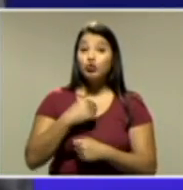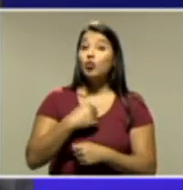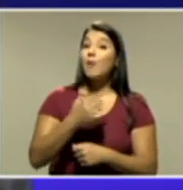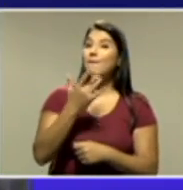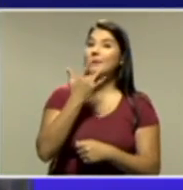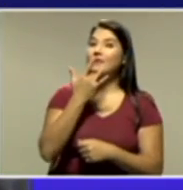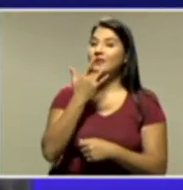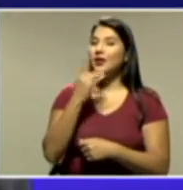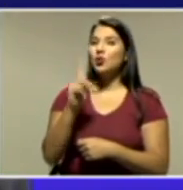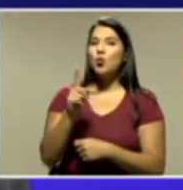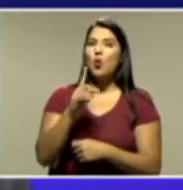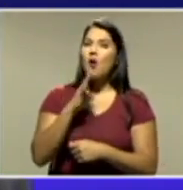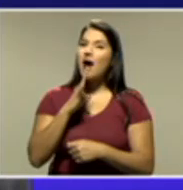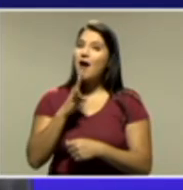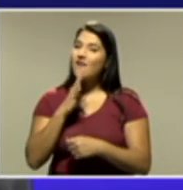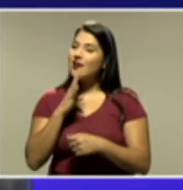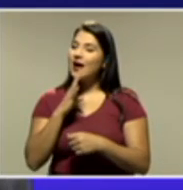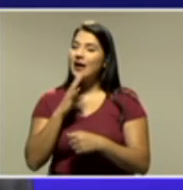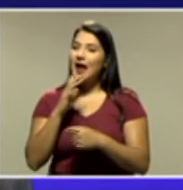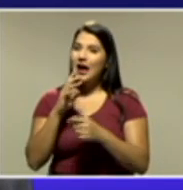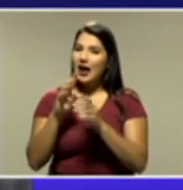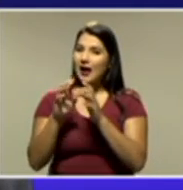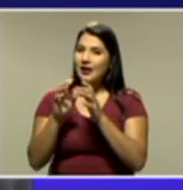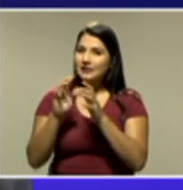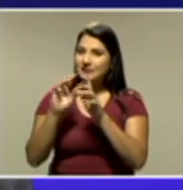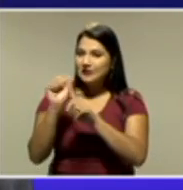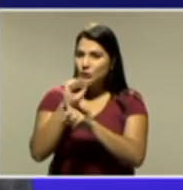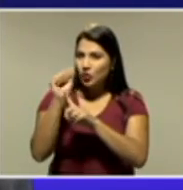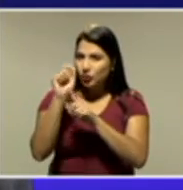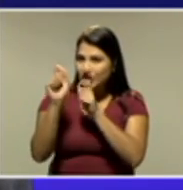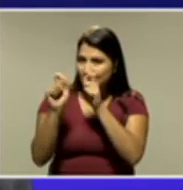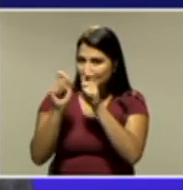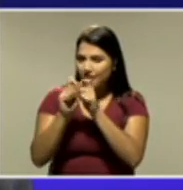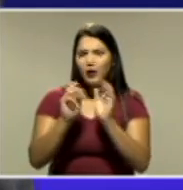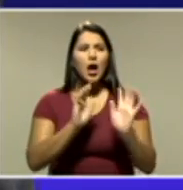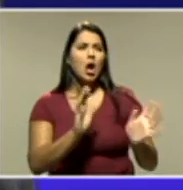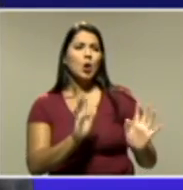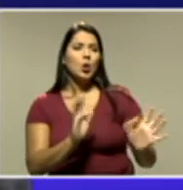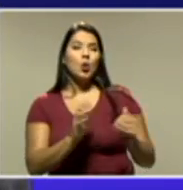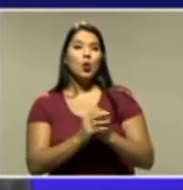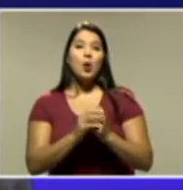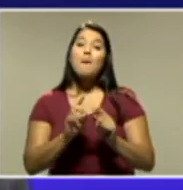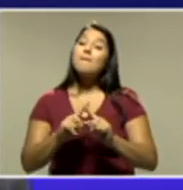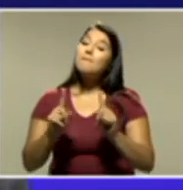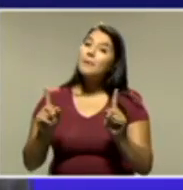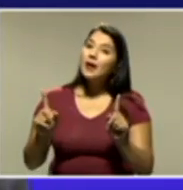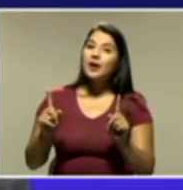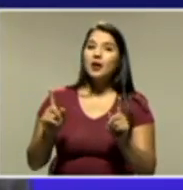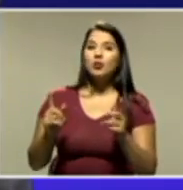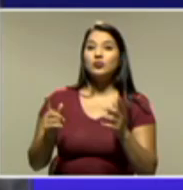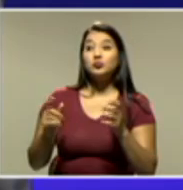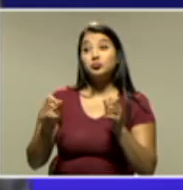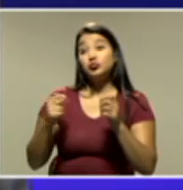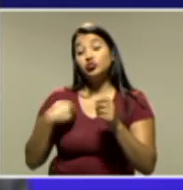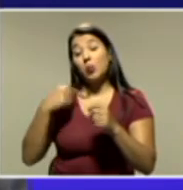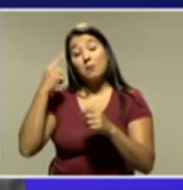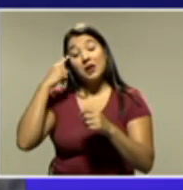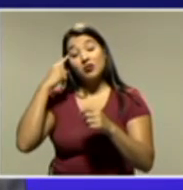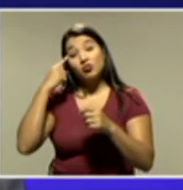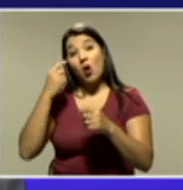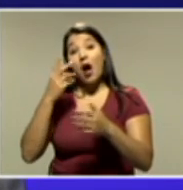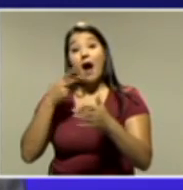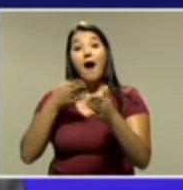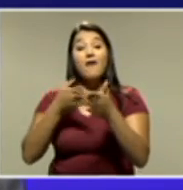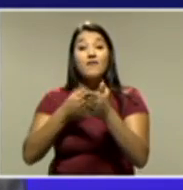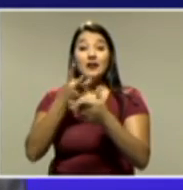no referirme a casos concretos. No. Lo que sí es cierto es que pueden estar jugando ambos factores, los dos factores